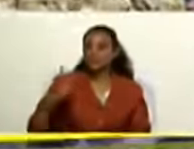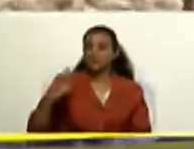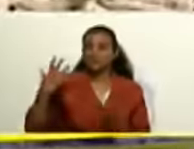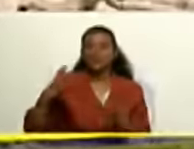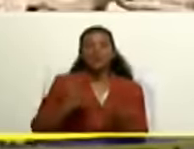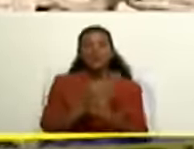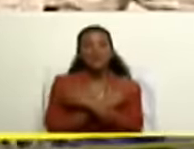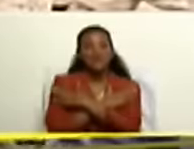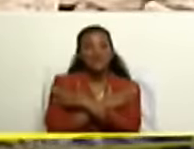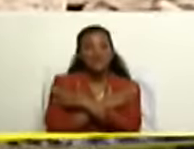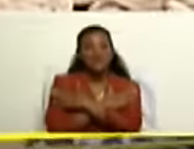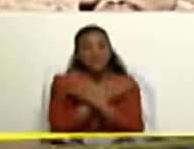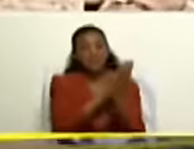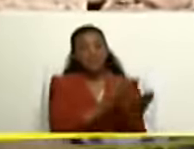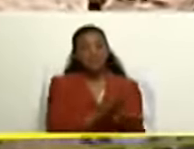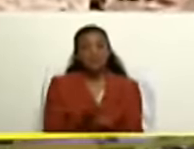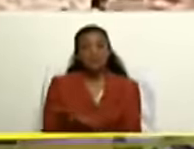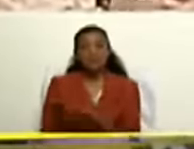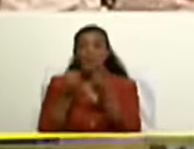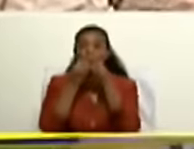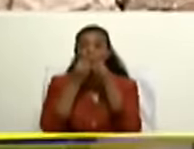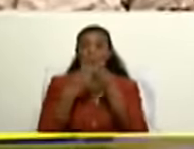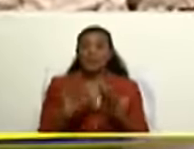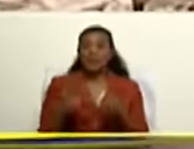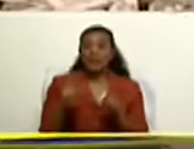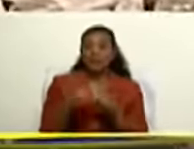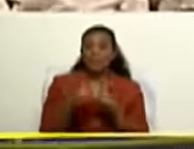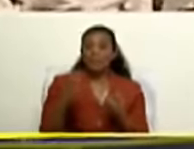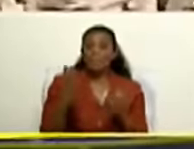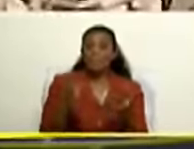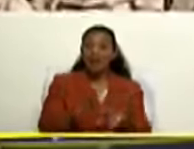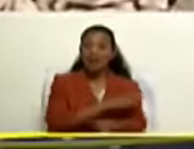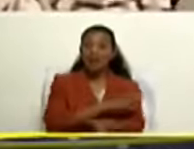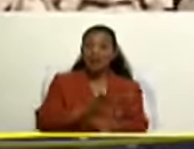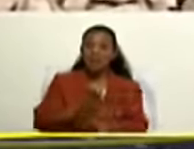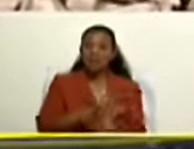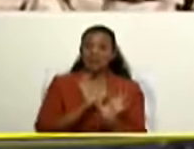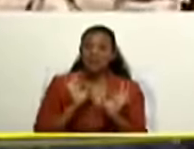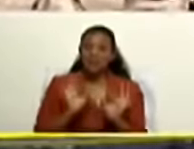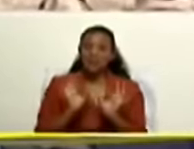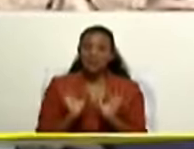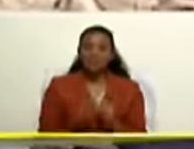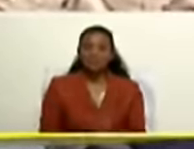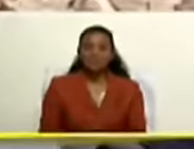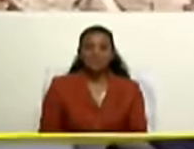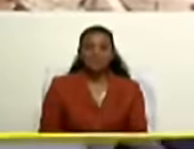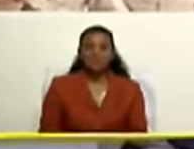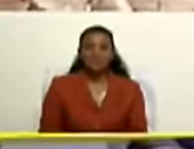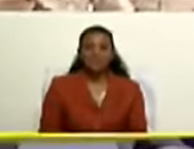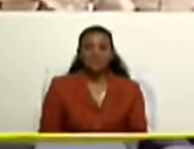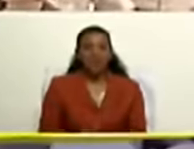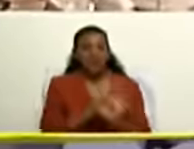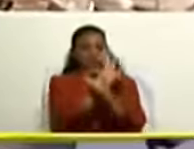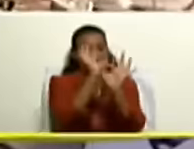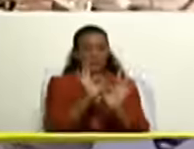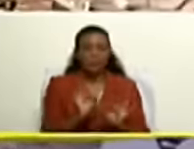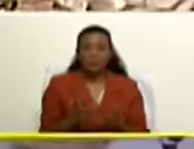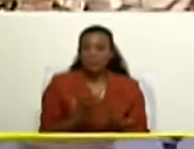Los felicito, nos recibieron, bueno, de la mejor manera, de verdad, de la mejor